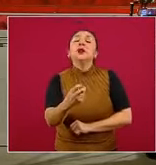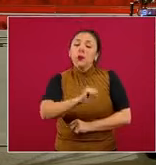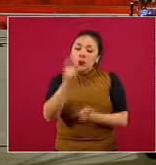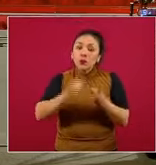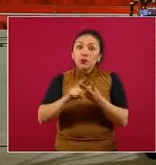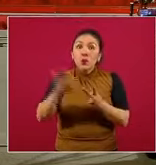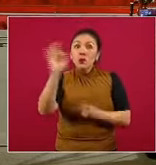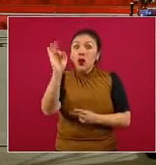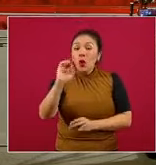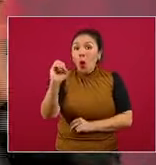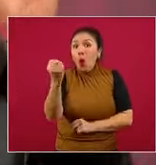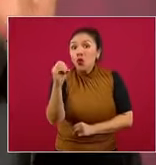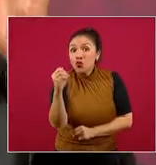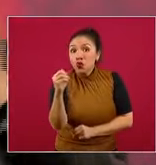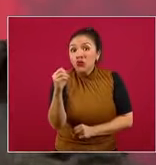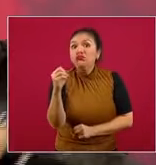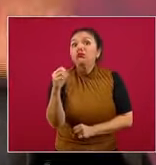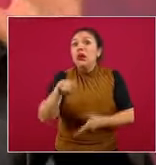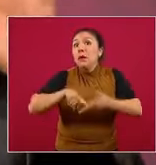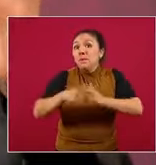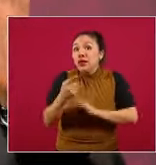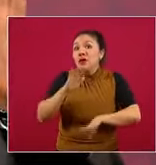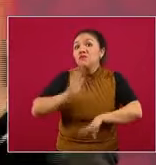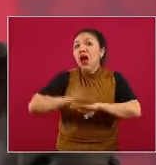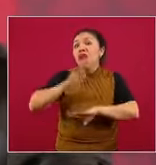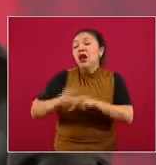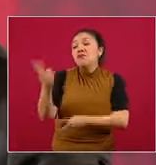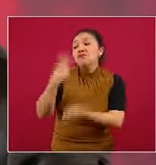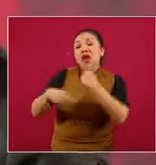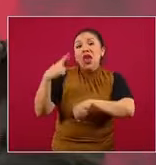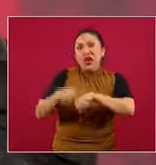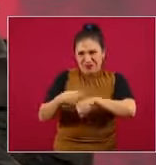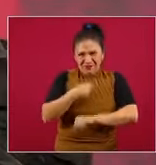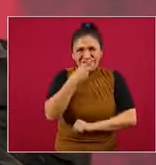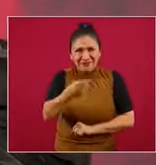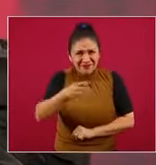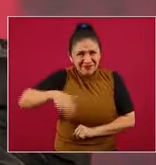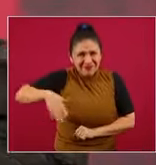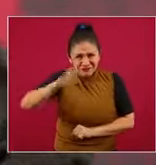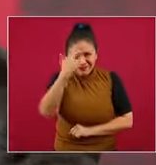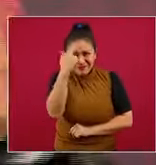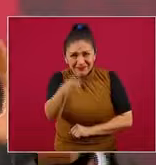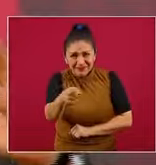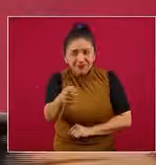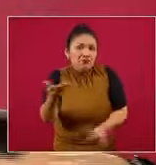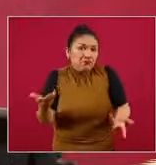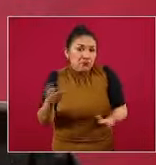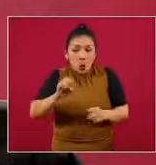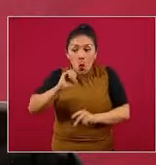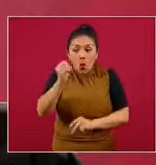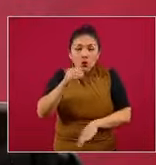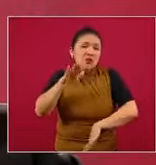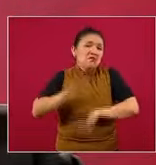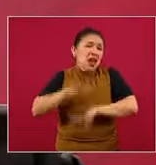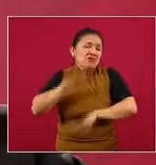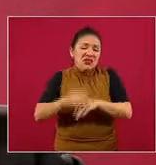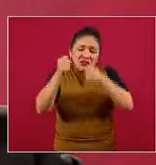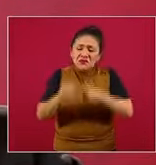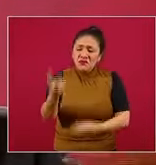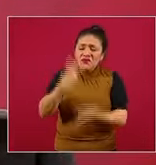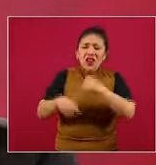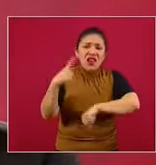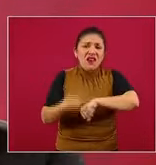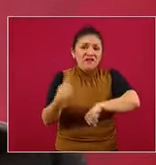llegue octubre va a empezar a subir los contagios. ¿Se acuerdan de eso? Si ustedes se acuerdan de eso, en octubre empezarán a subir los